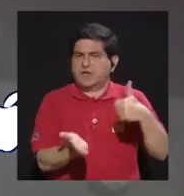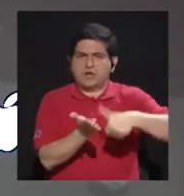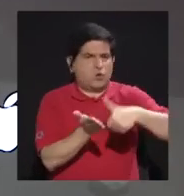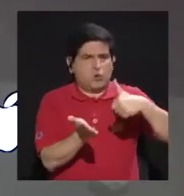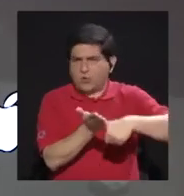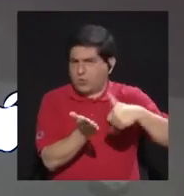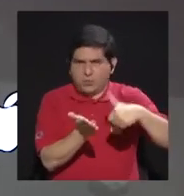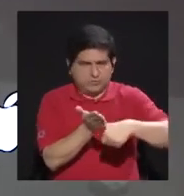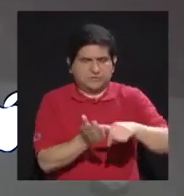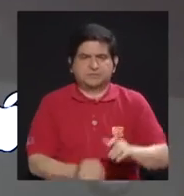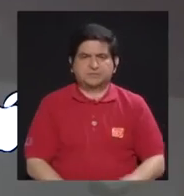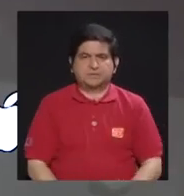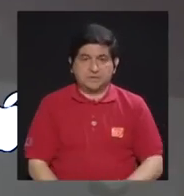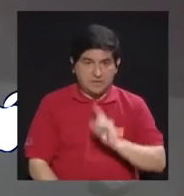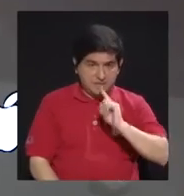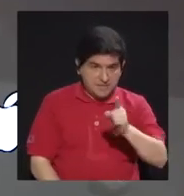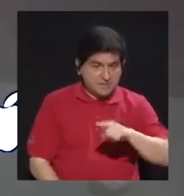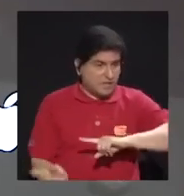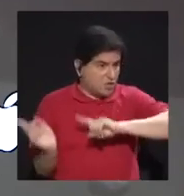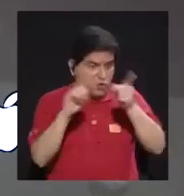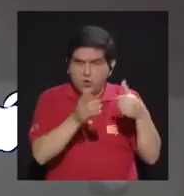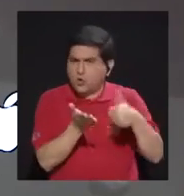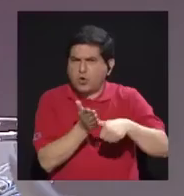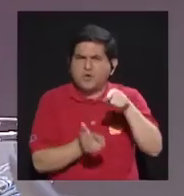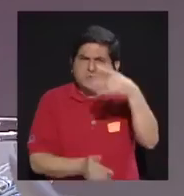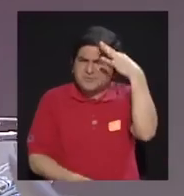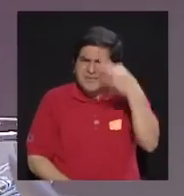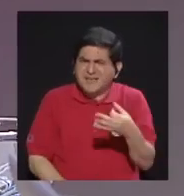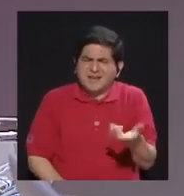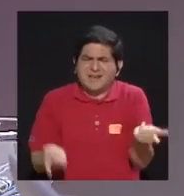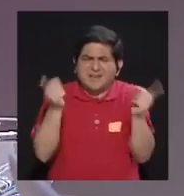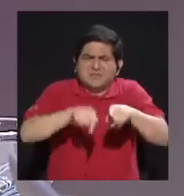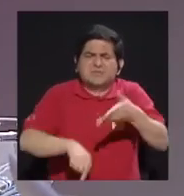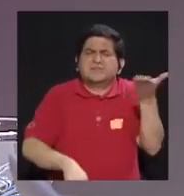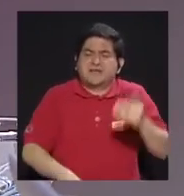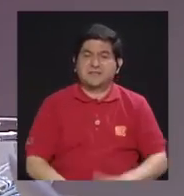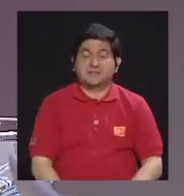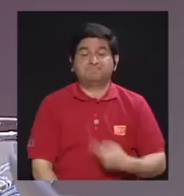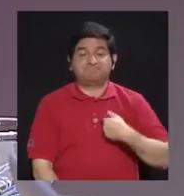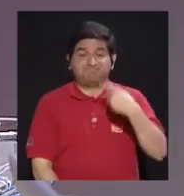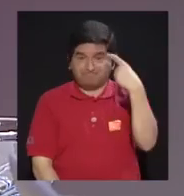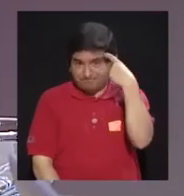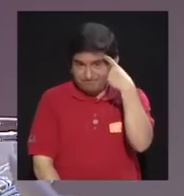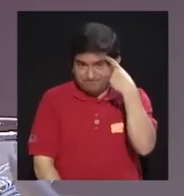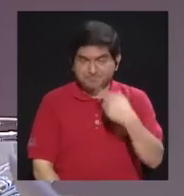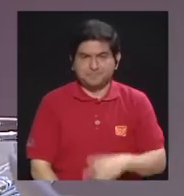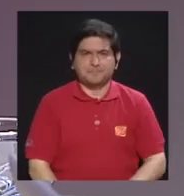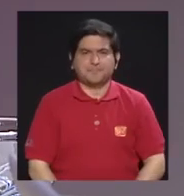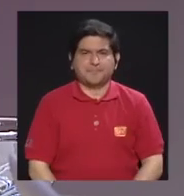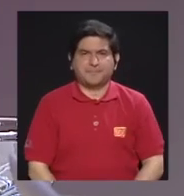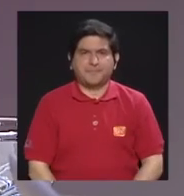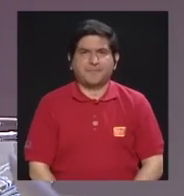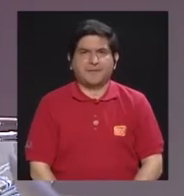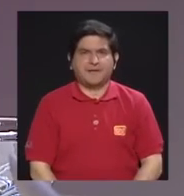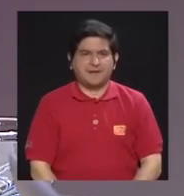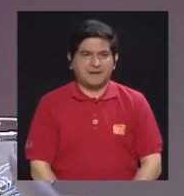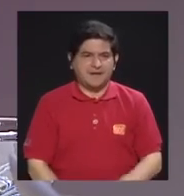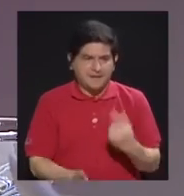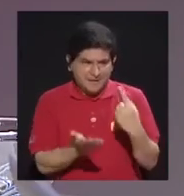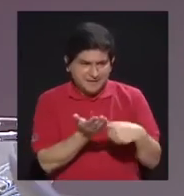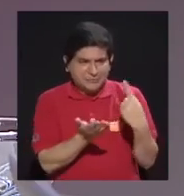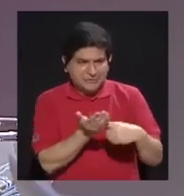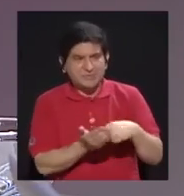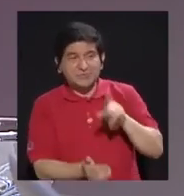activa. Ahí está en el no votar. ¿Cómo ve eso? ¿Qué cree que puede pasar? Yo pienso que hay todo un debate